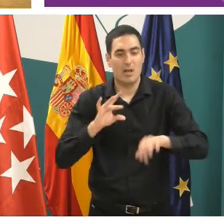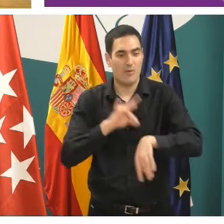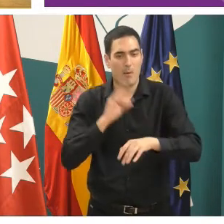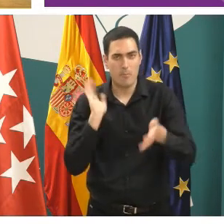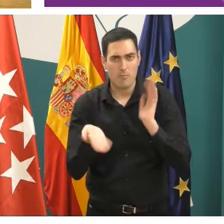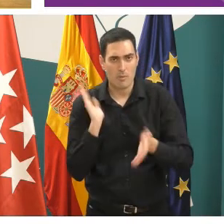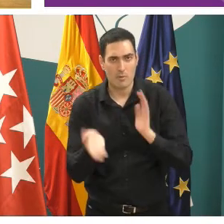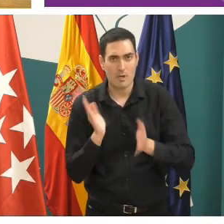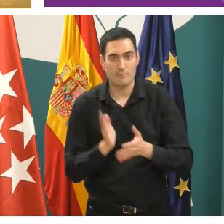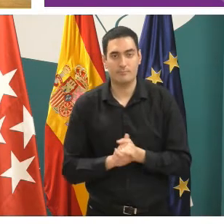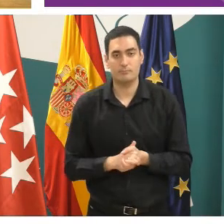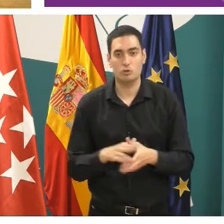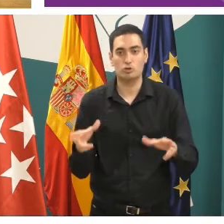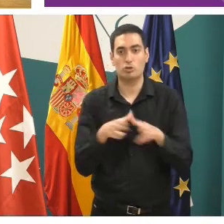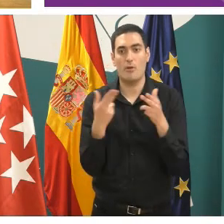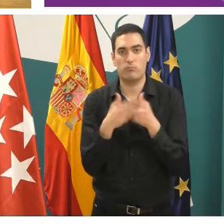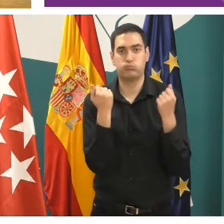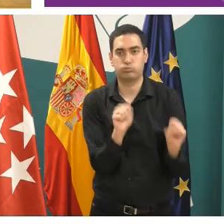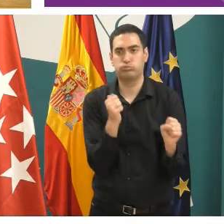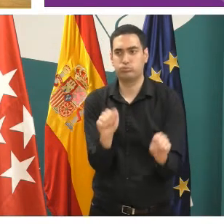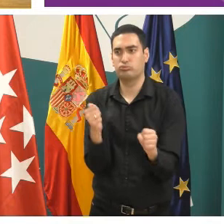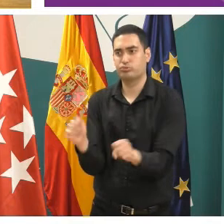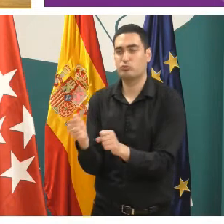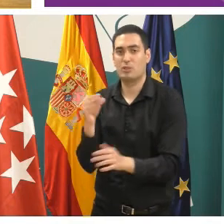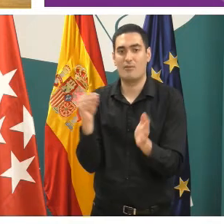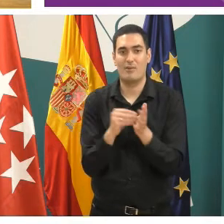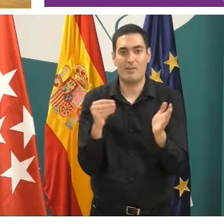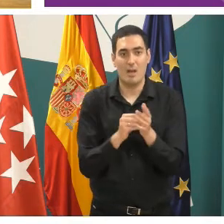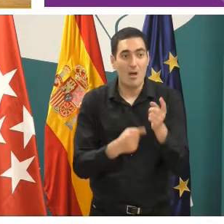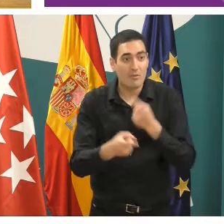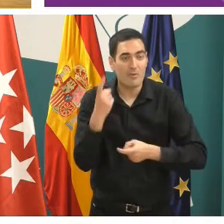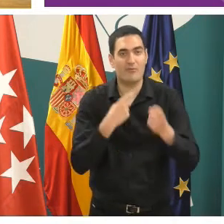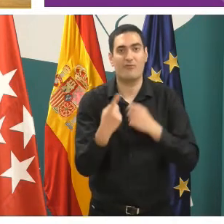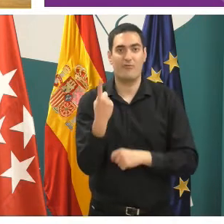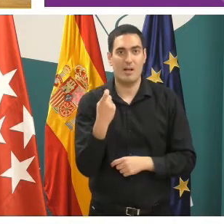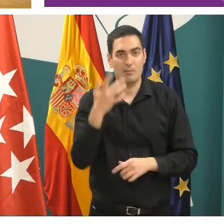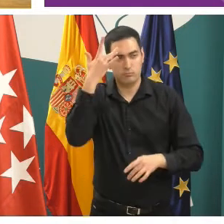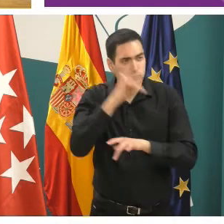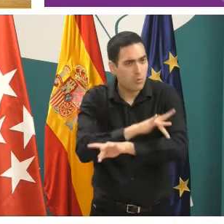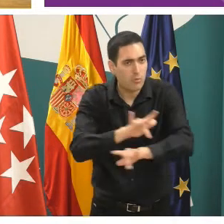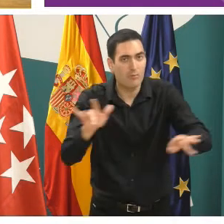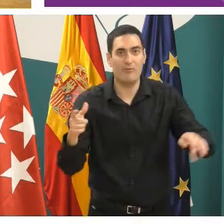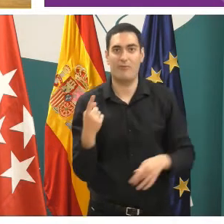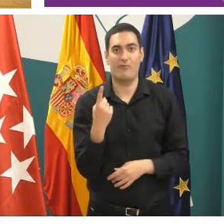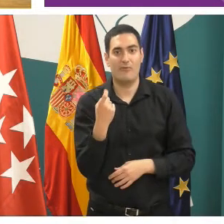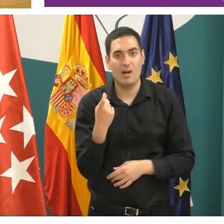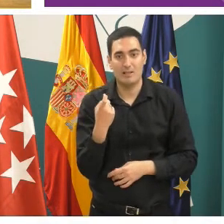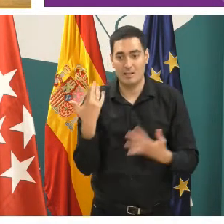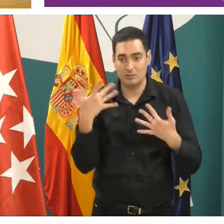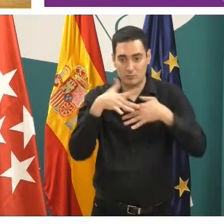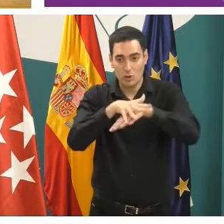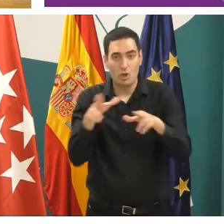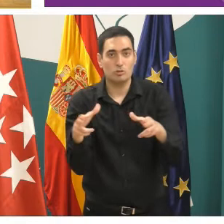enfermedad. Rechazo social, pues muchas veces por falta de información, por falta de sensibilización, por falta de inclusión